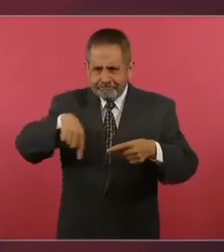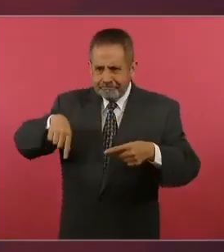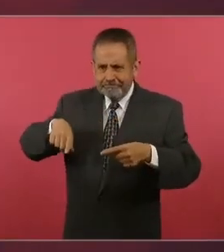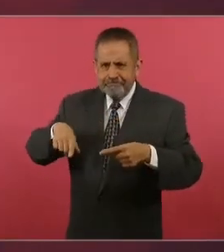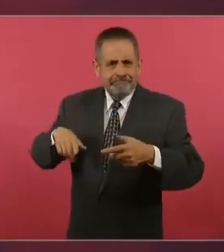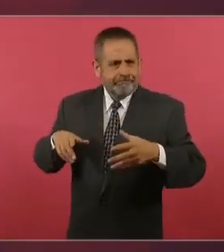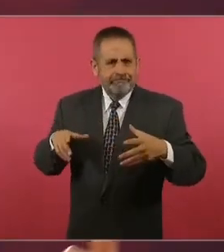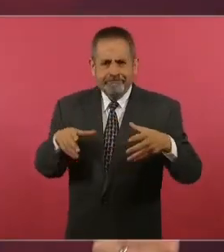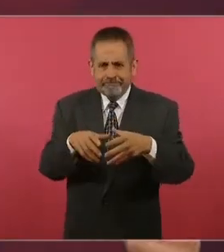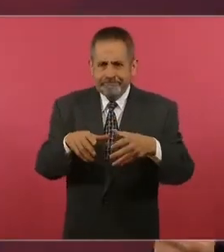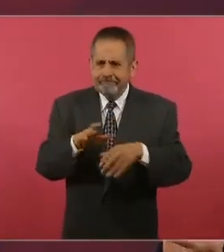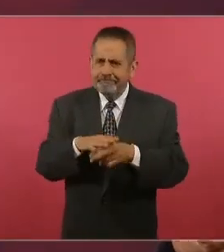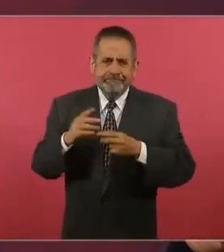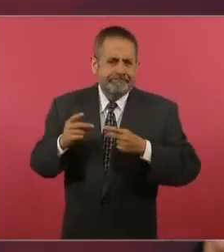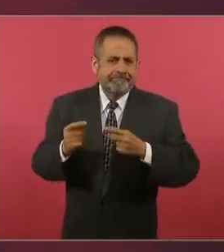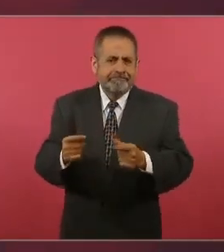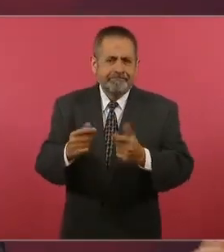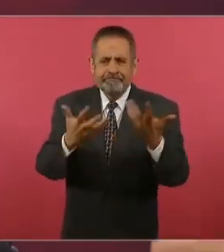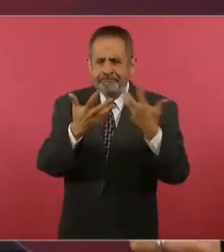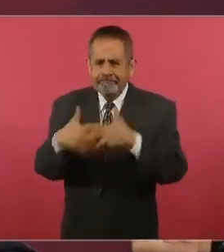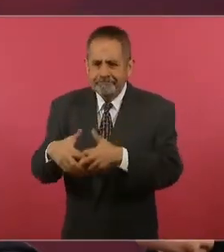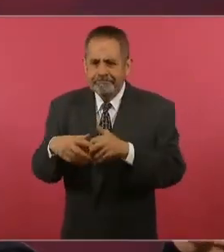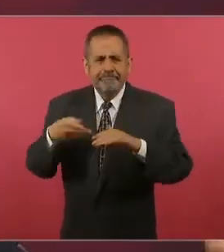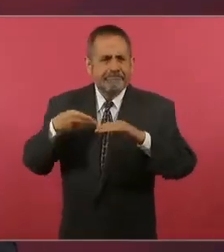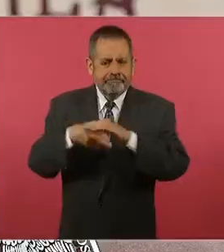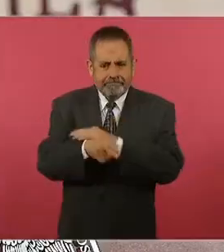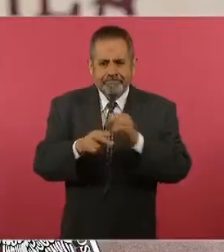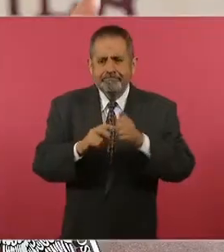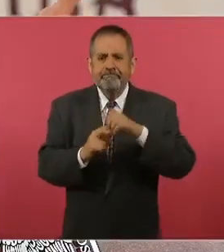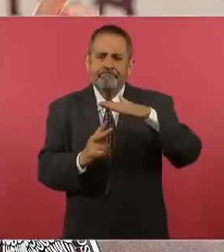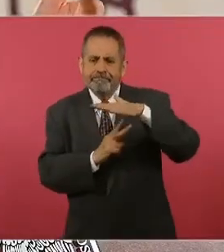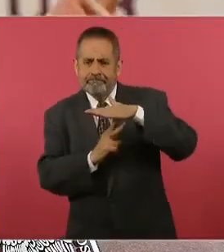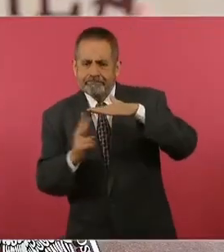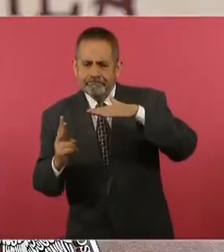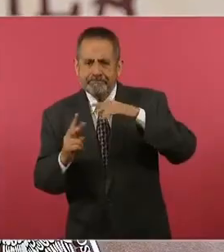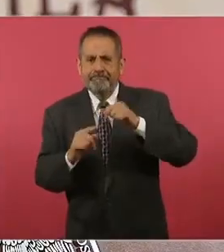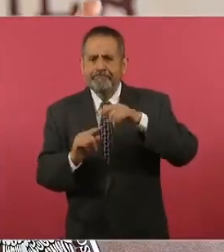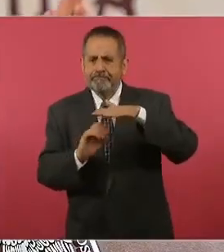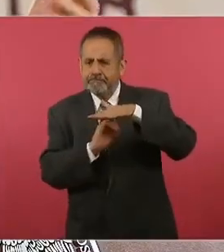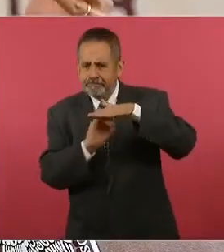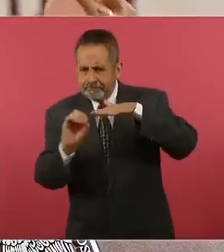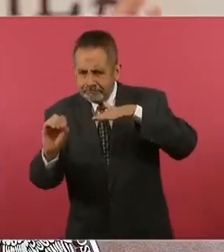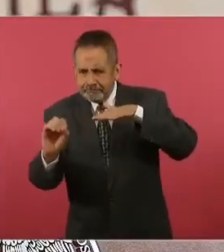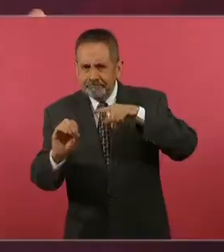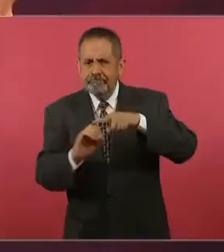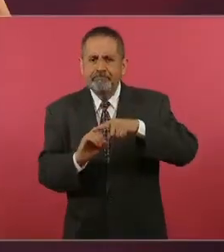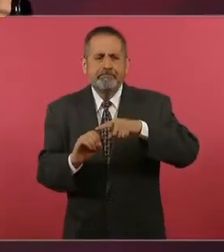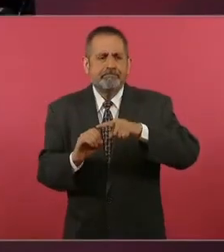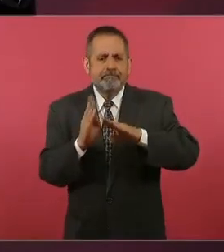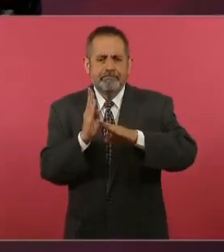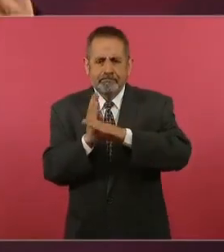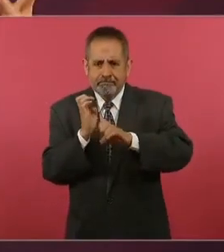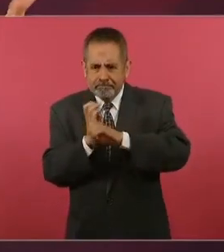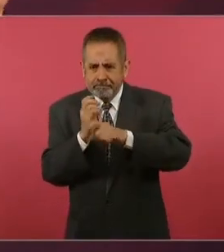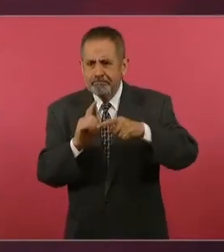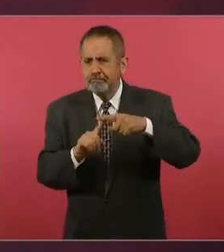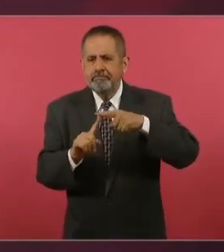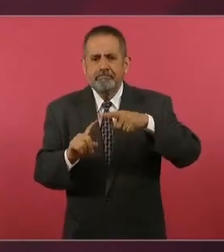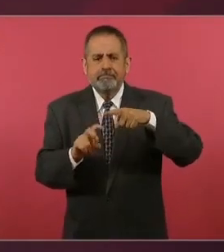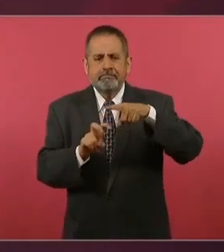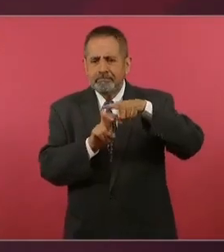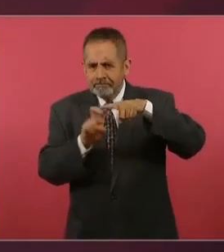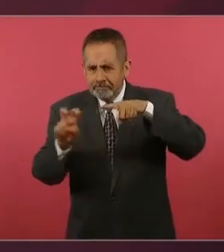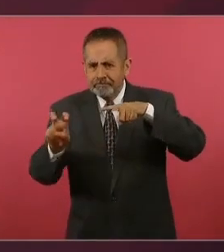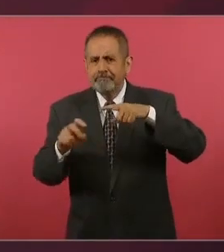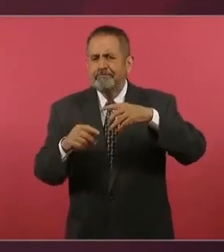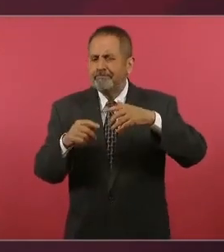pues, integrado lo que es el sistema metro, el trolebús, el cablebús, el mexibús, el mexicable, es decir,